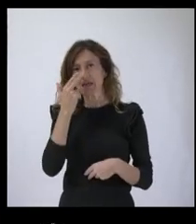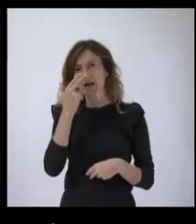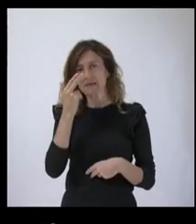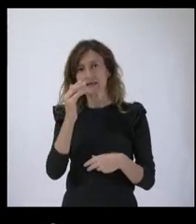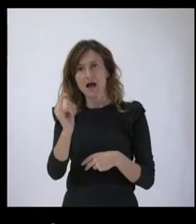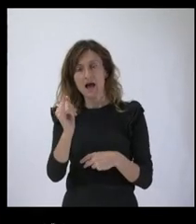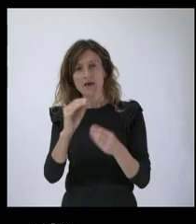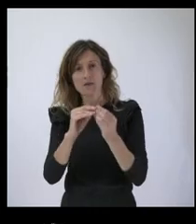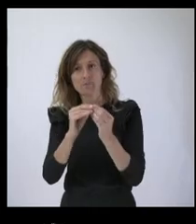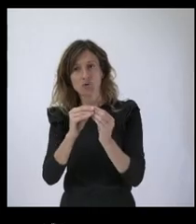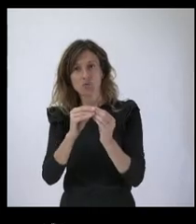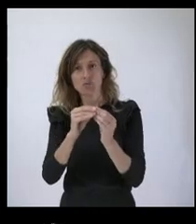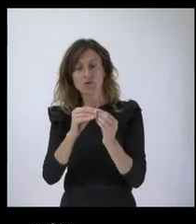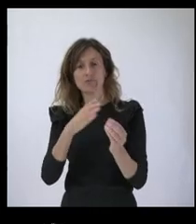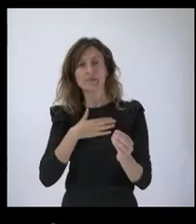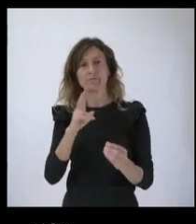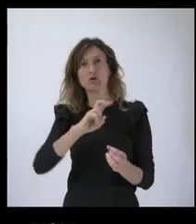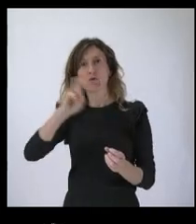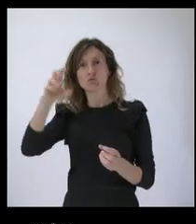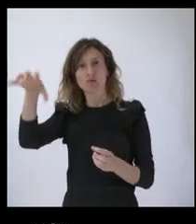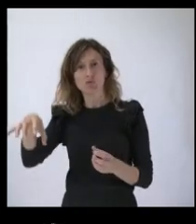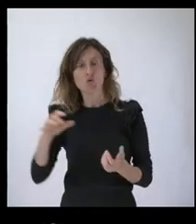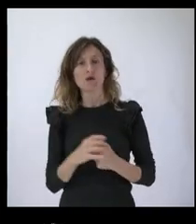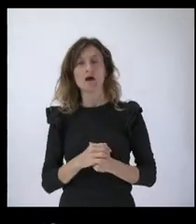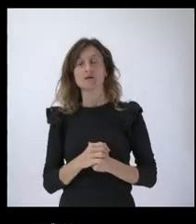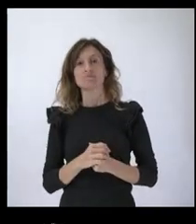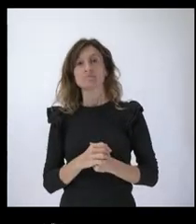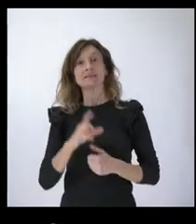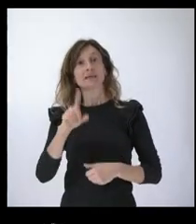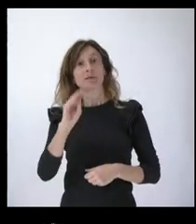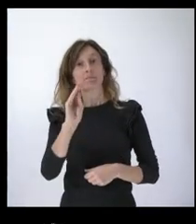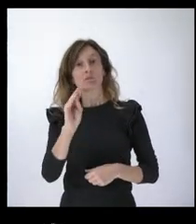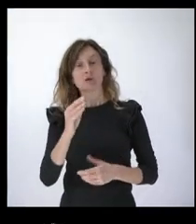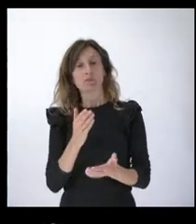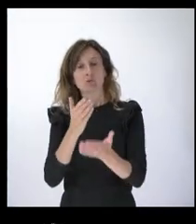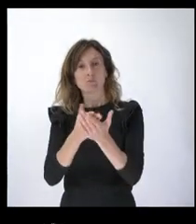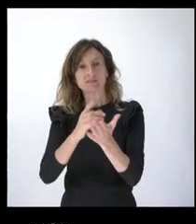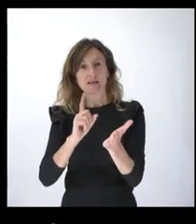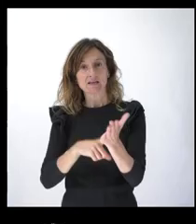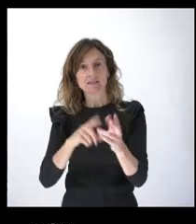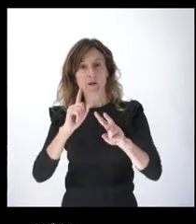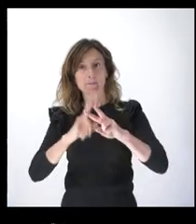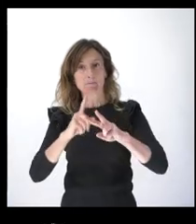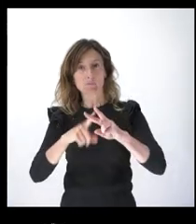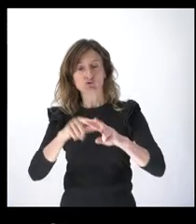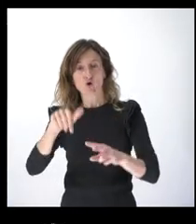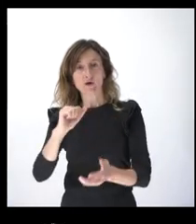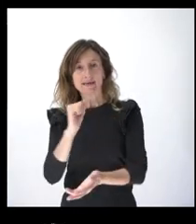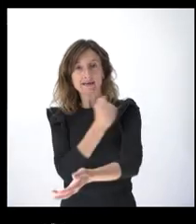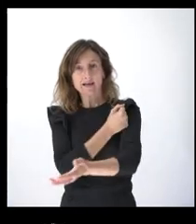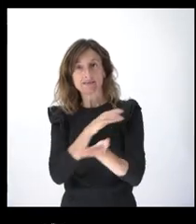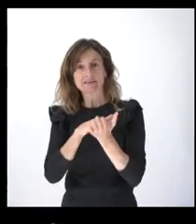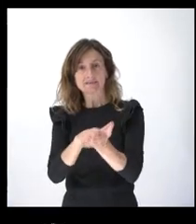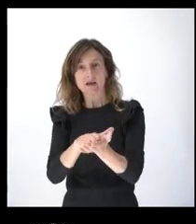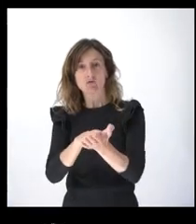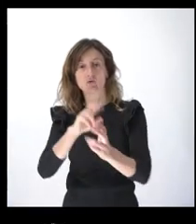producir lo que se lo que se hace en valladolis en otro sitio y también quería preguntarle sobre la propuesta legislativa de voos que ha registrado hoy para reformar